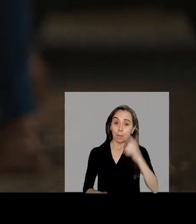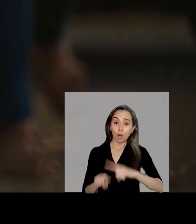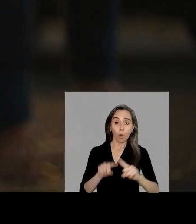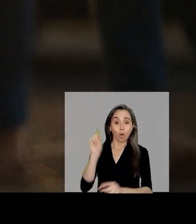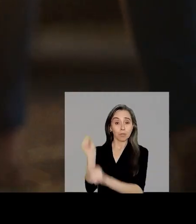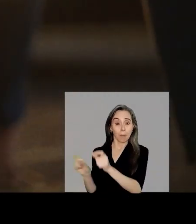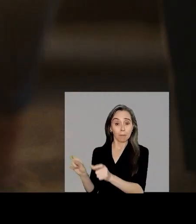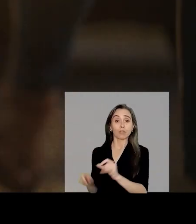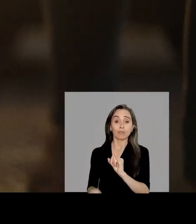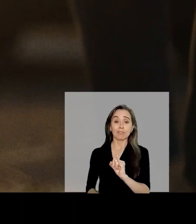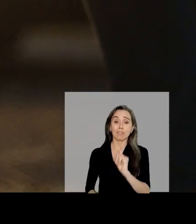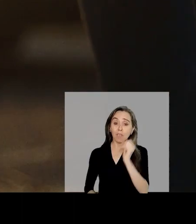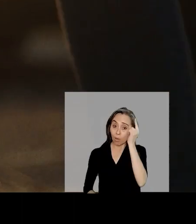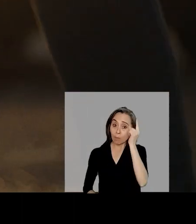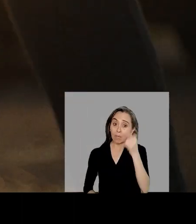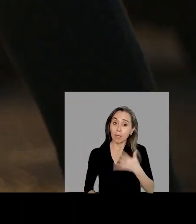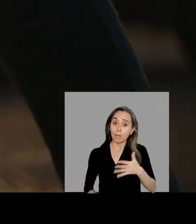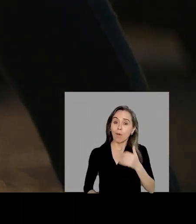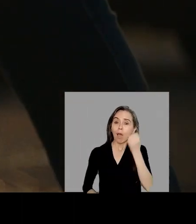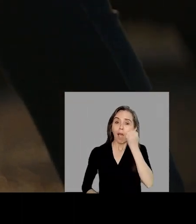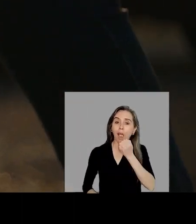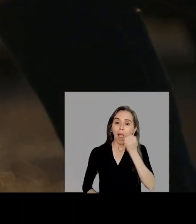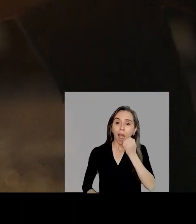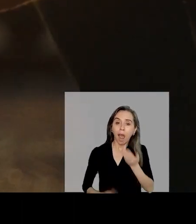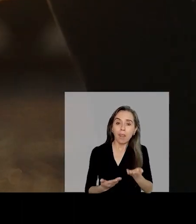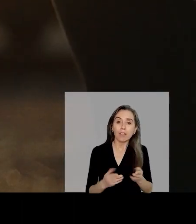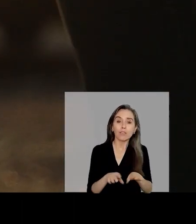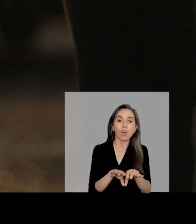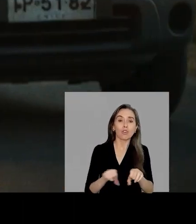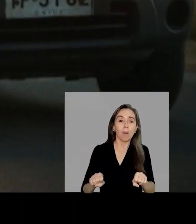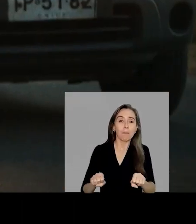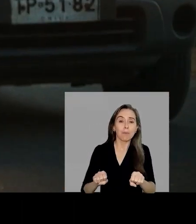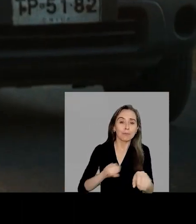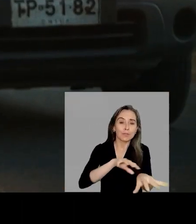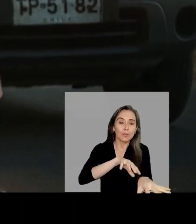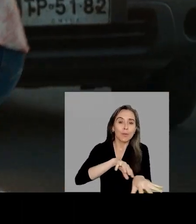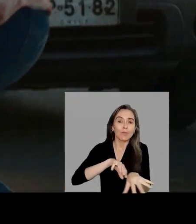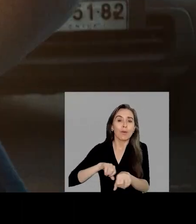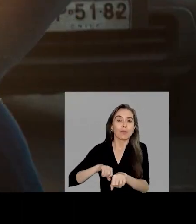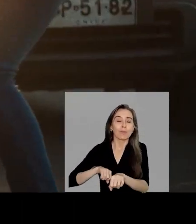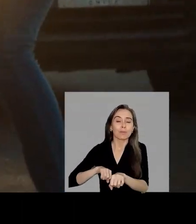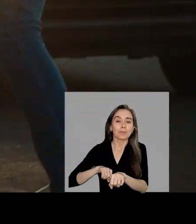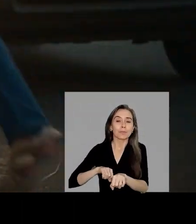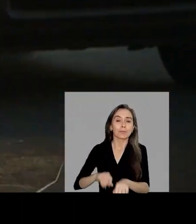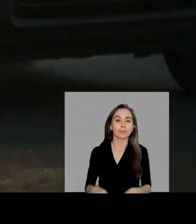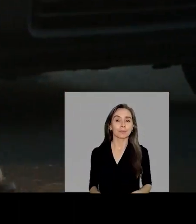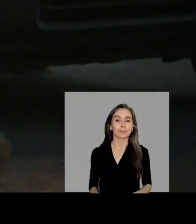Pero otros sí entienden la importancia del cariño y el compromiso a adoptar.